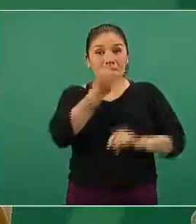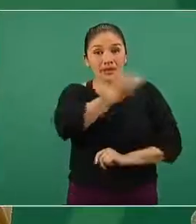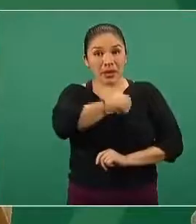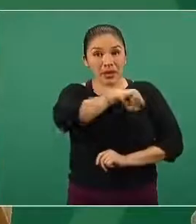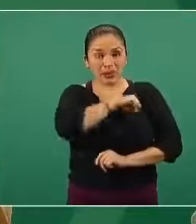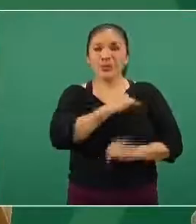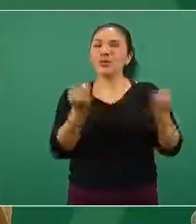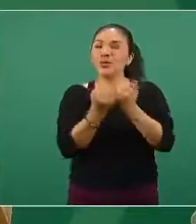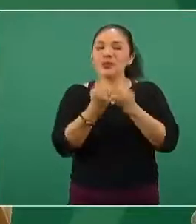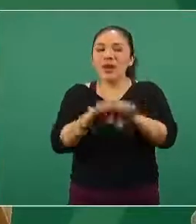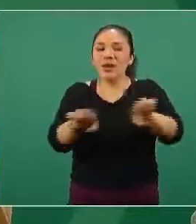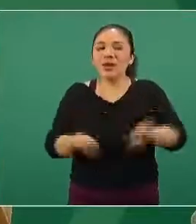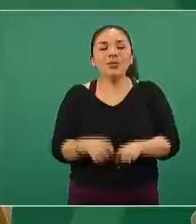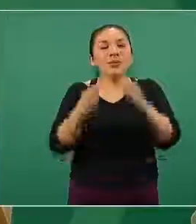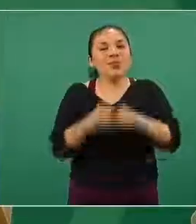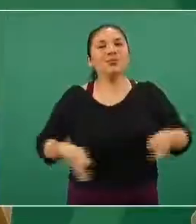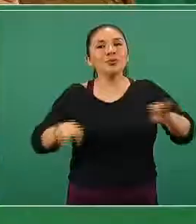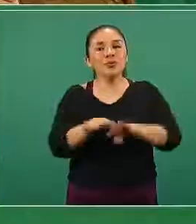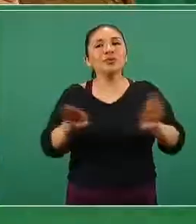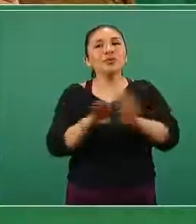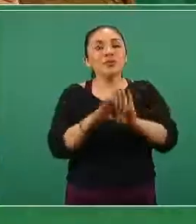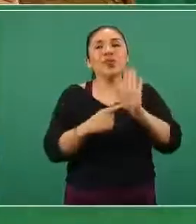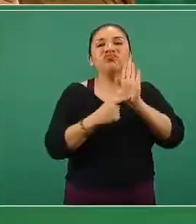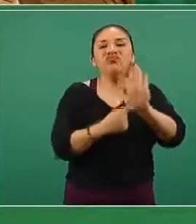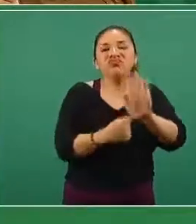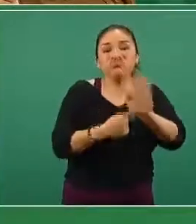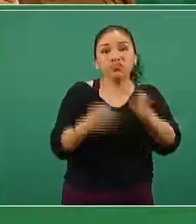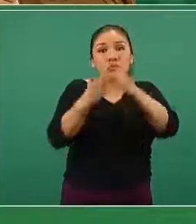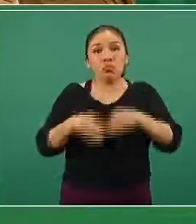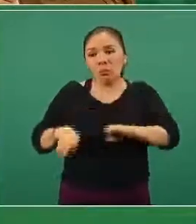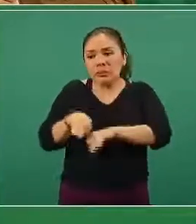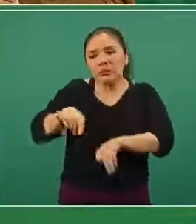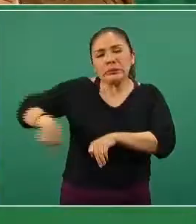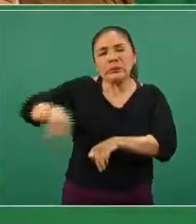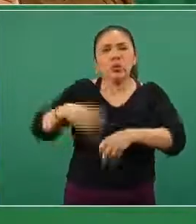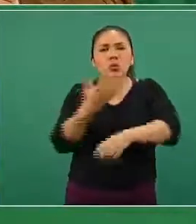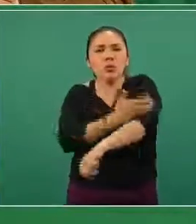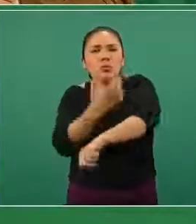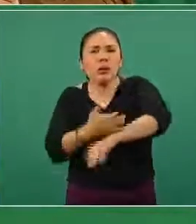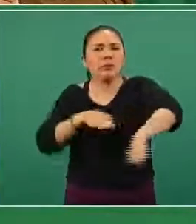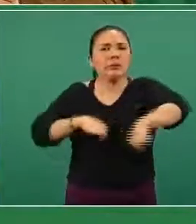que destaquemos toda esta labor de nuestros compañeros por también el